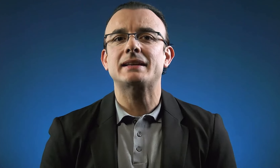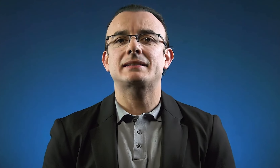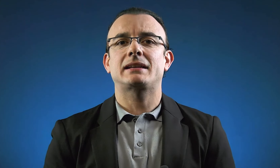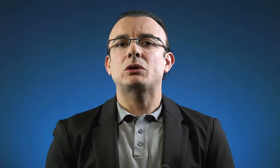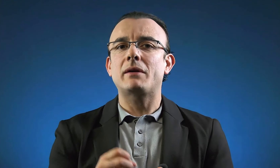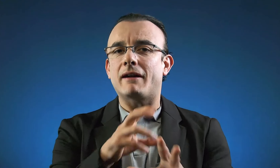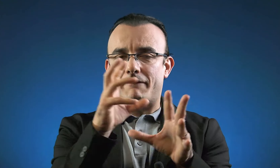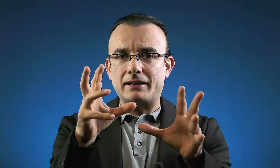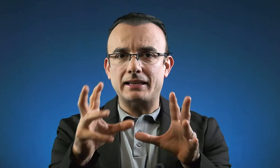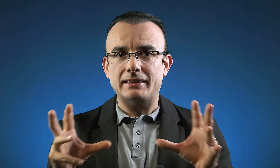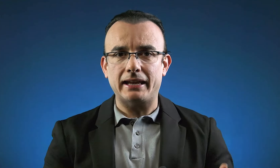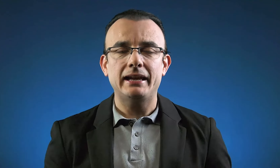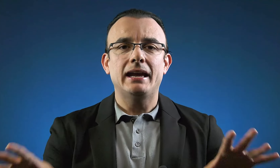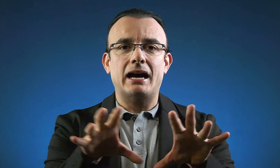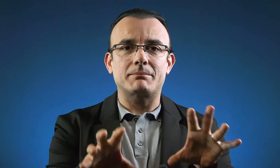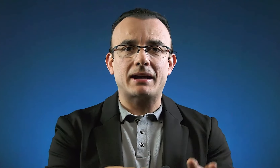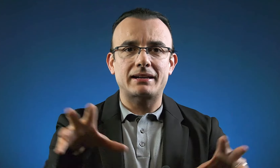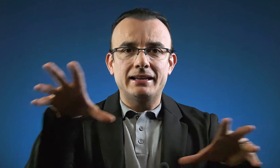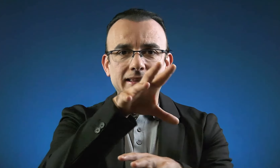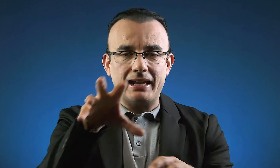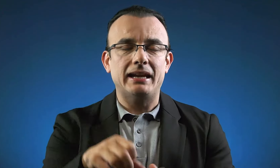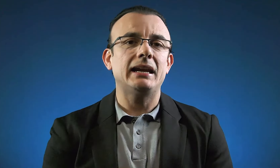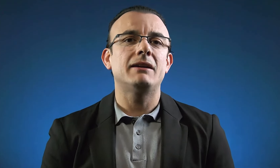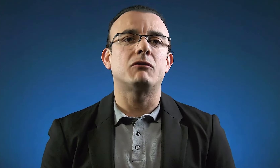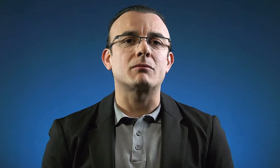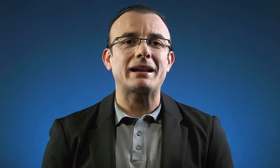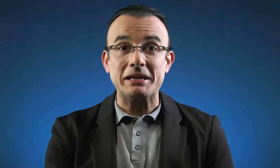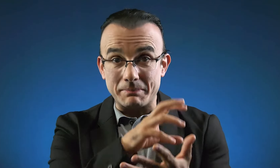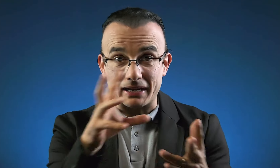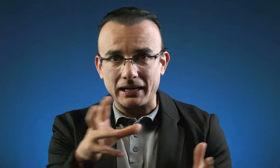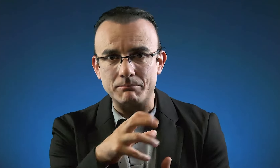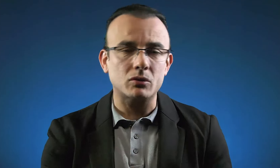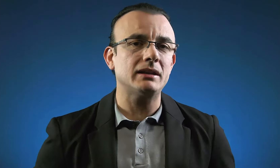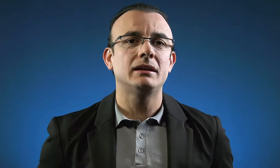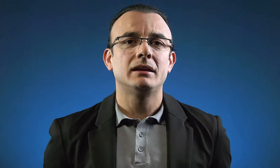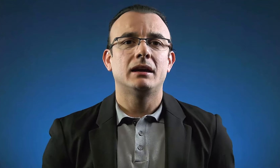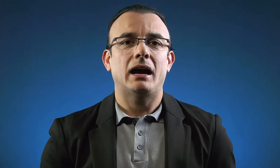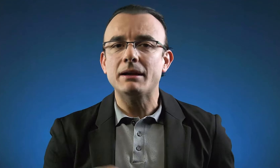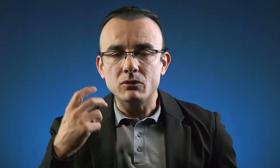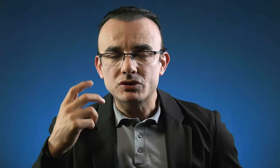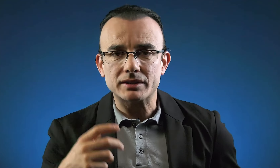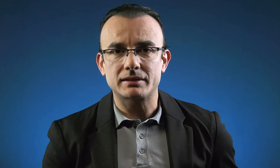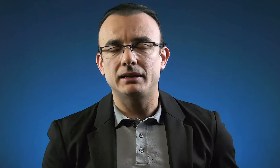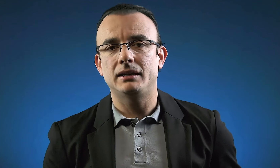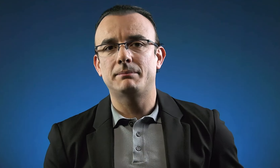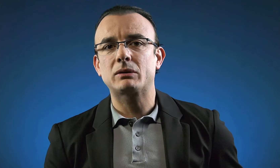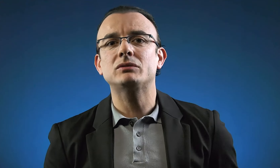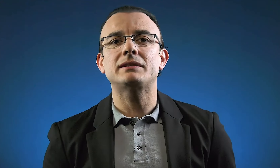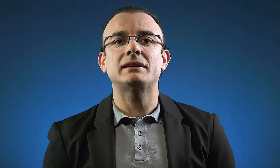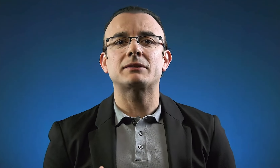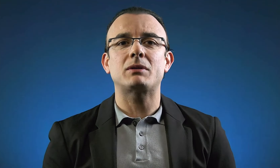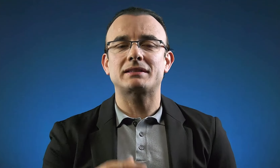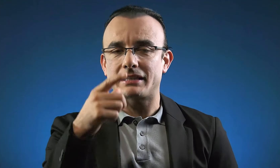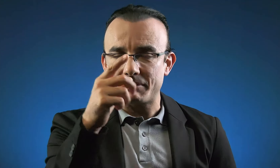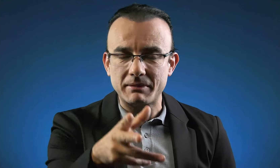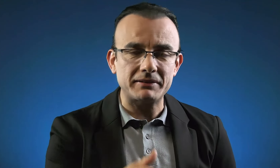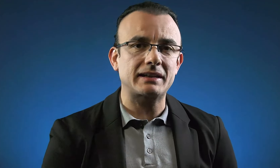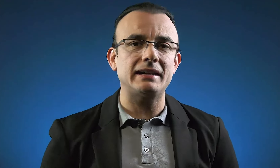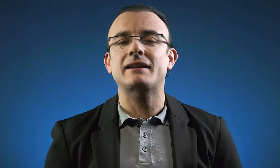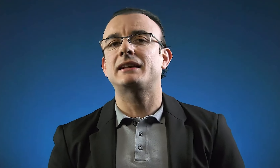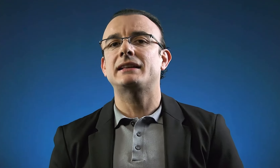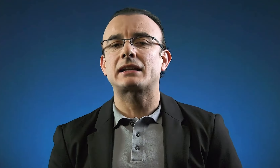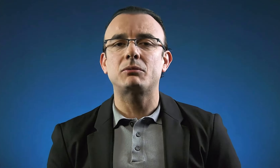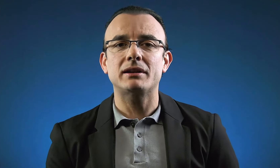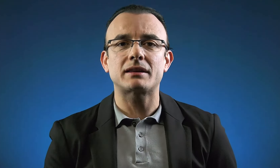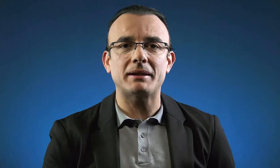estas piezas que todavía faltan de armar, de formar y para que embonen, hay muchas preguntas sin respuesta. La misma